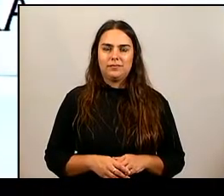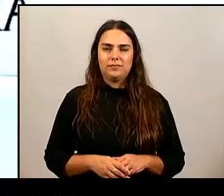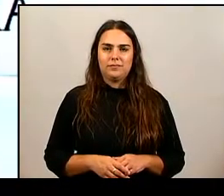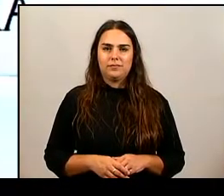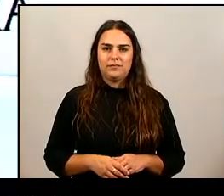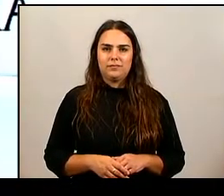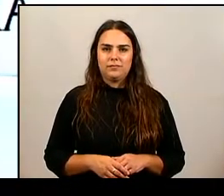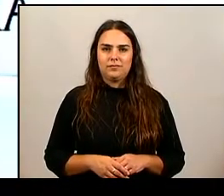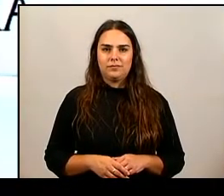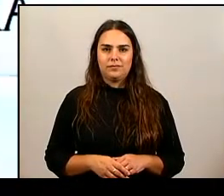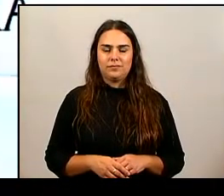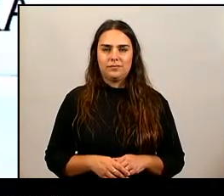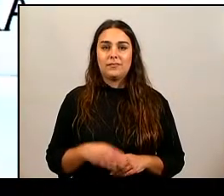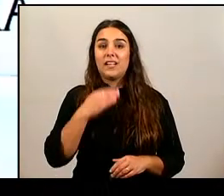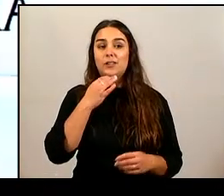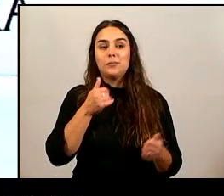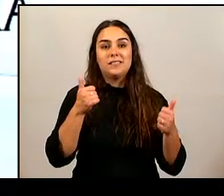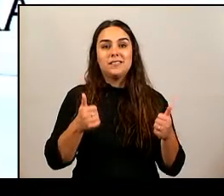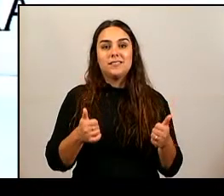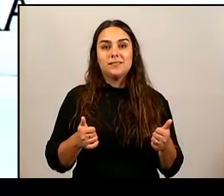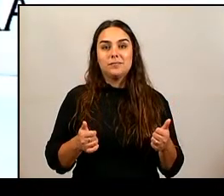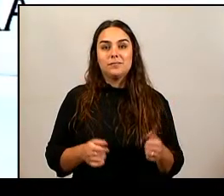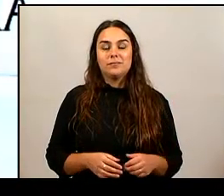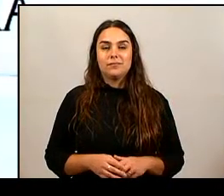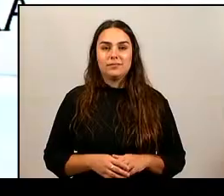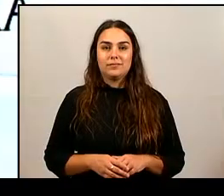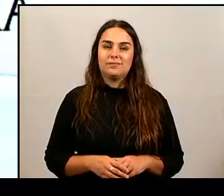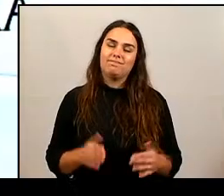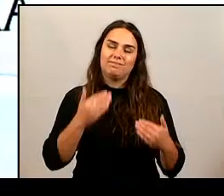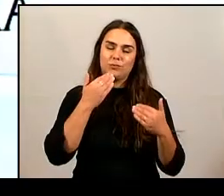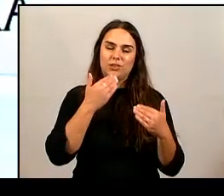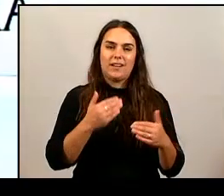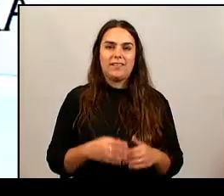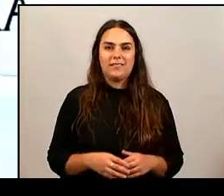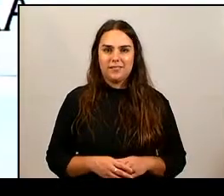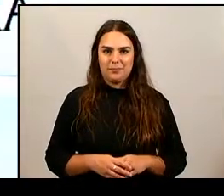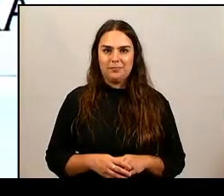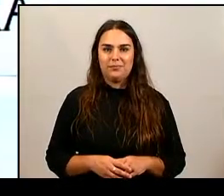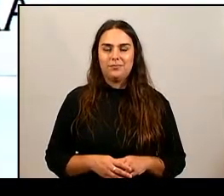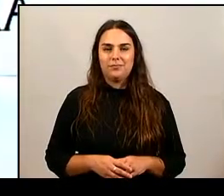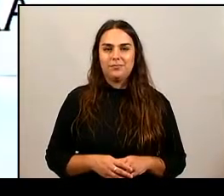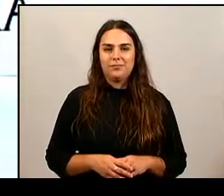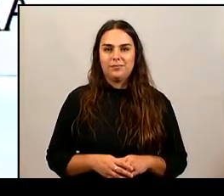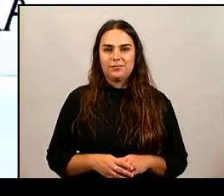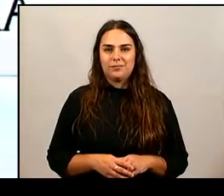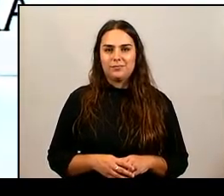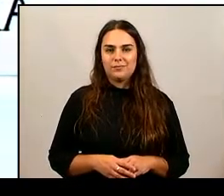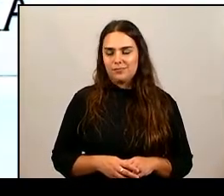Eso es. ¿Alguna cosita más? Pues muchísimas gracias. Que tengan buen día.